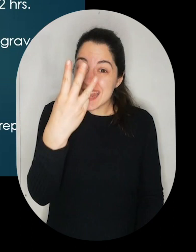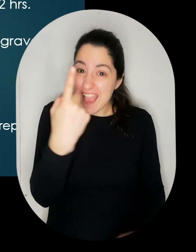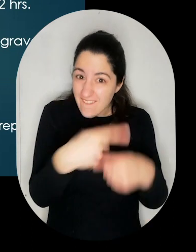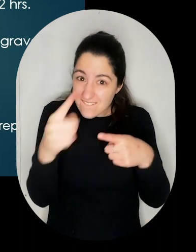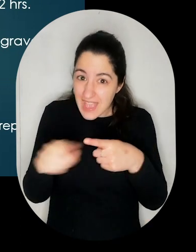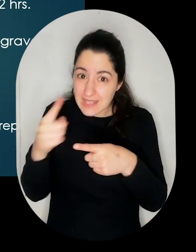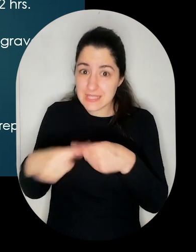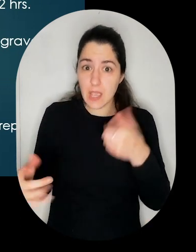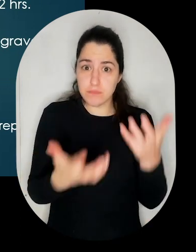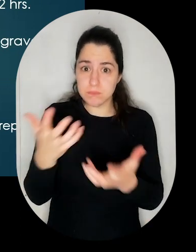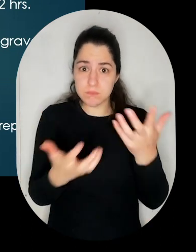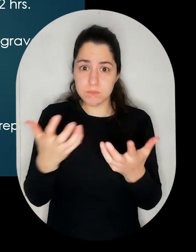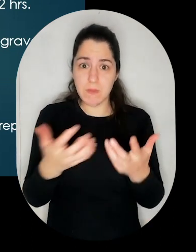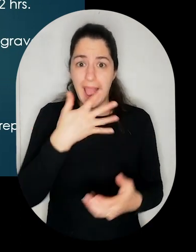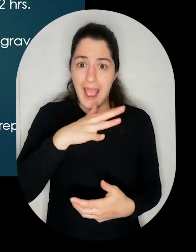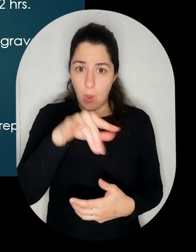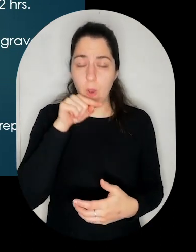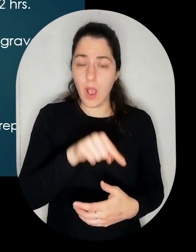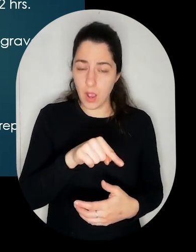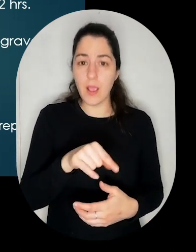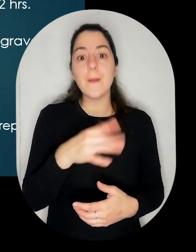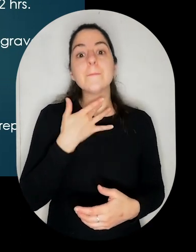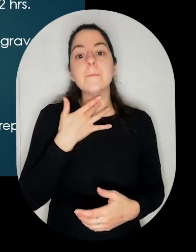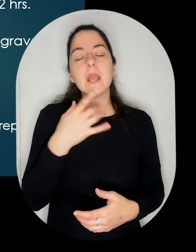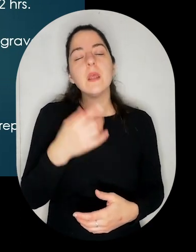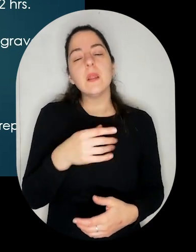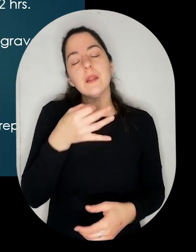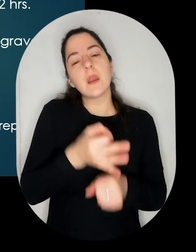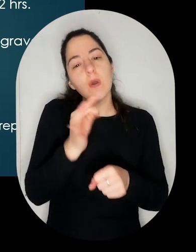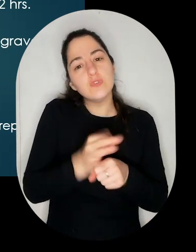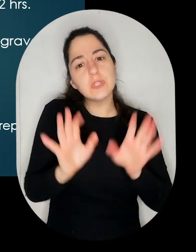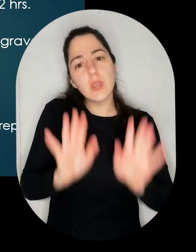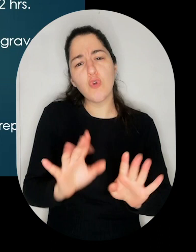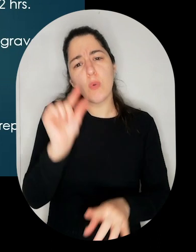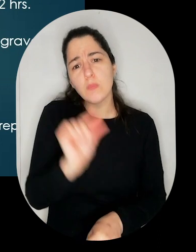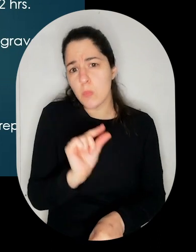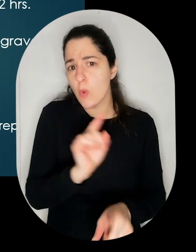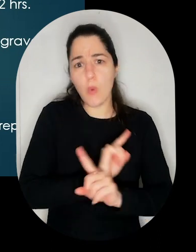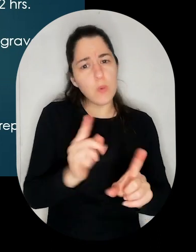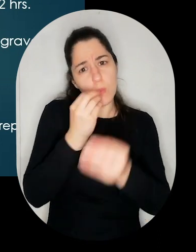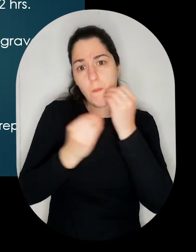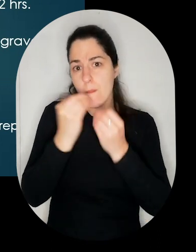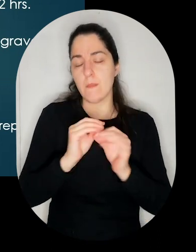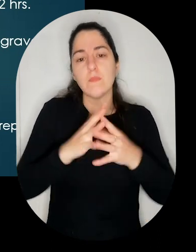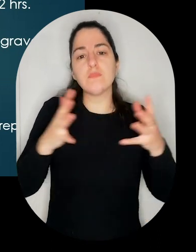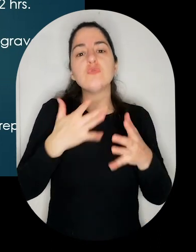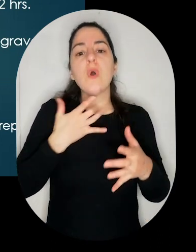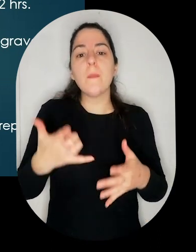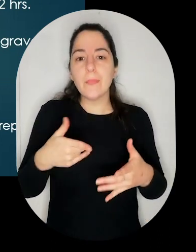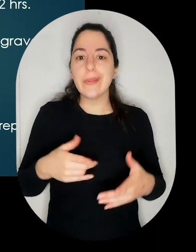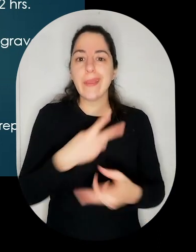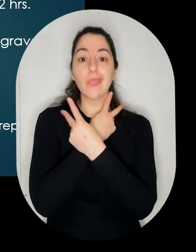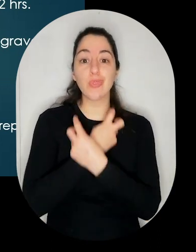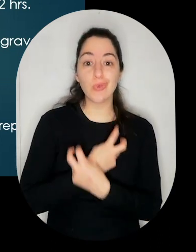y reitero el consumo ocasional muy a lo lejos porque tiene toxicidad acumulativa no eliminable. Entonces, la